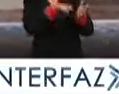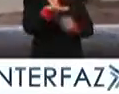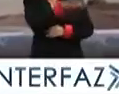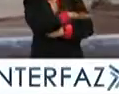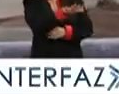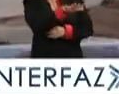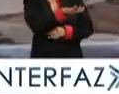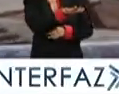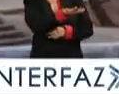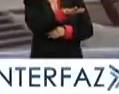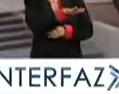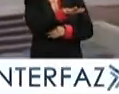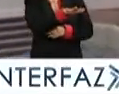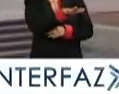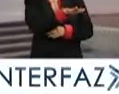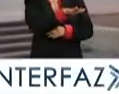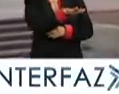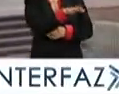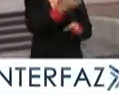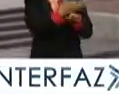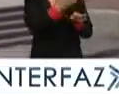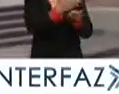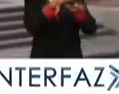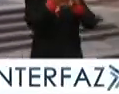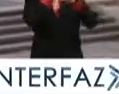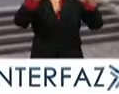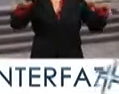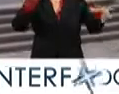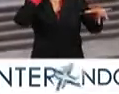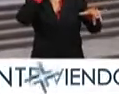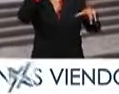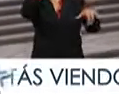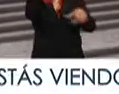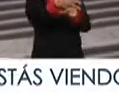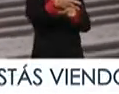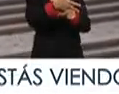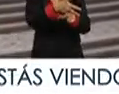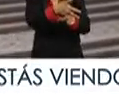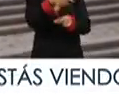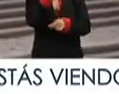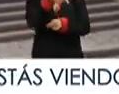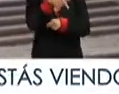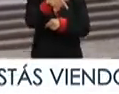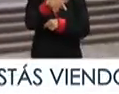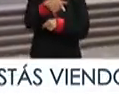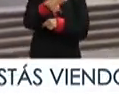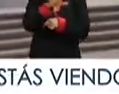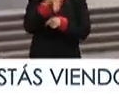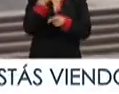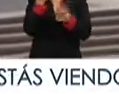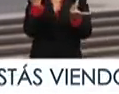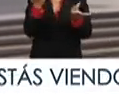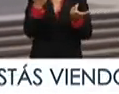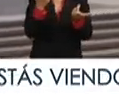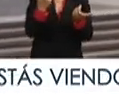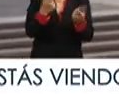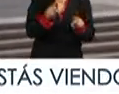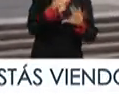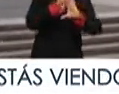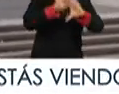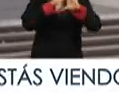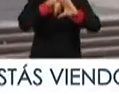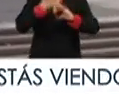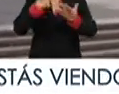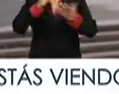en ese frente que está en este momento capturando nuestro camarógrafo, pues conciertos pues de